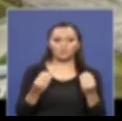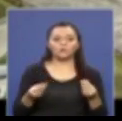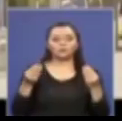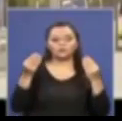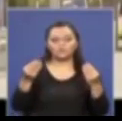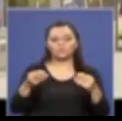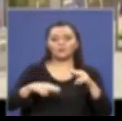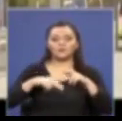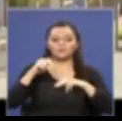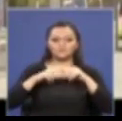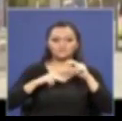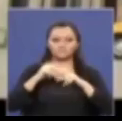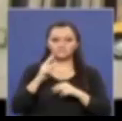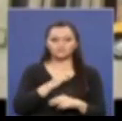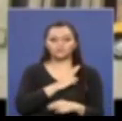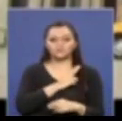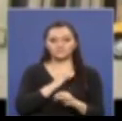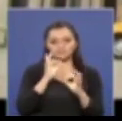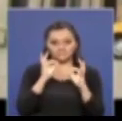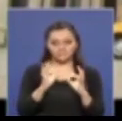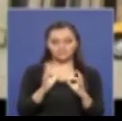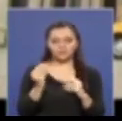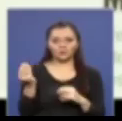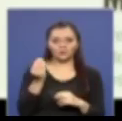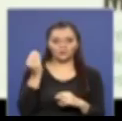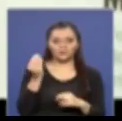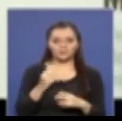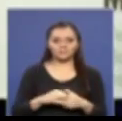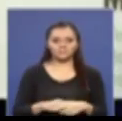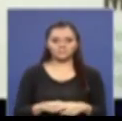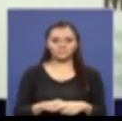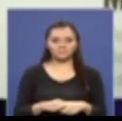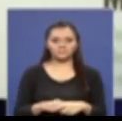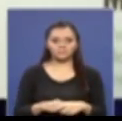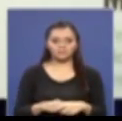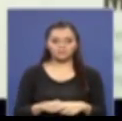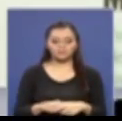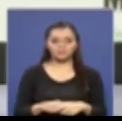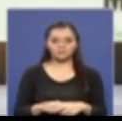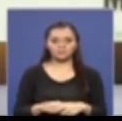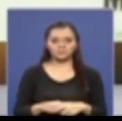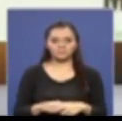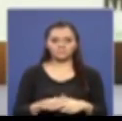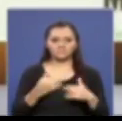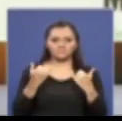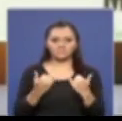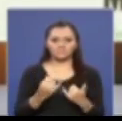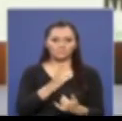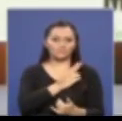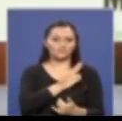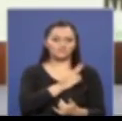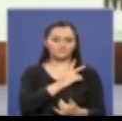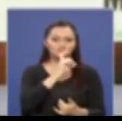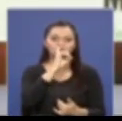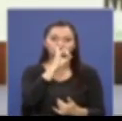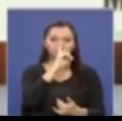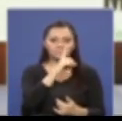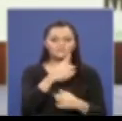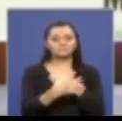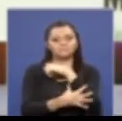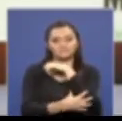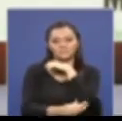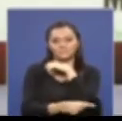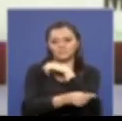oferta educación superior de calidad para los jóvenes. Que es una universidad pelucona para gente del